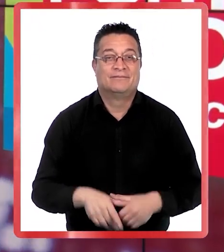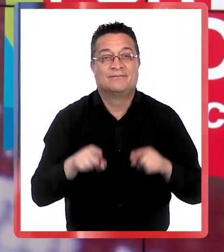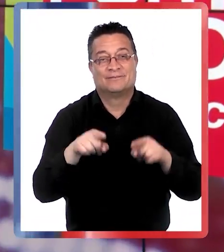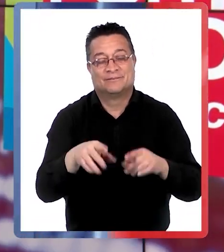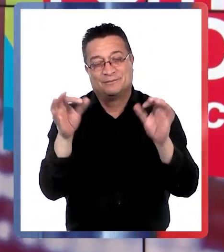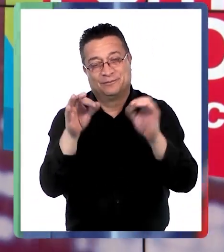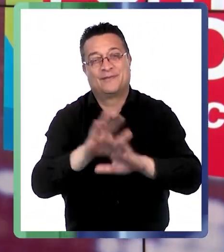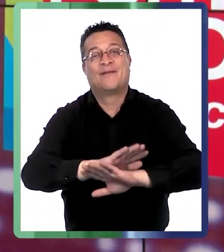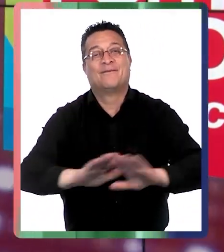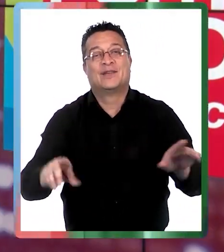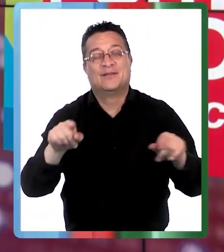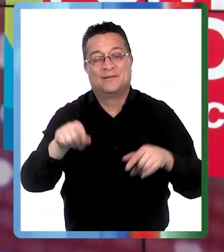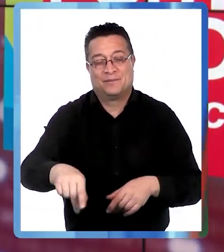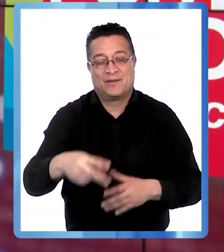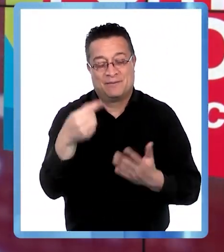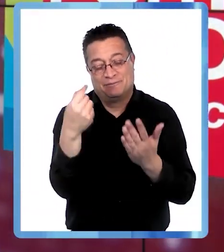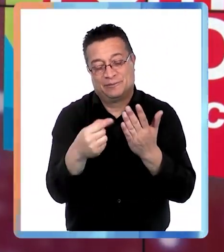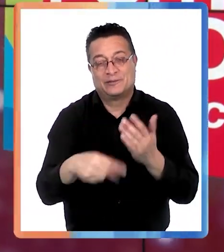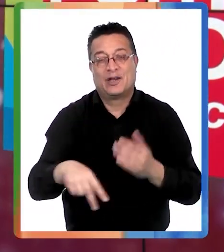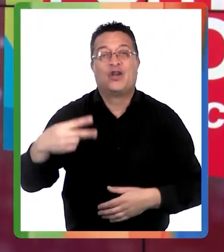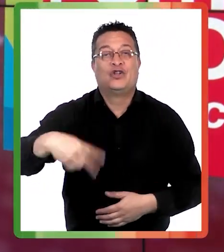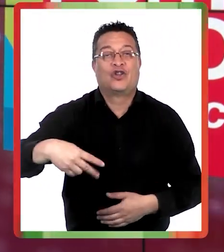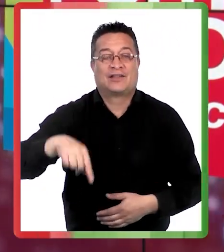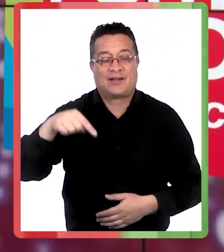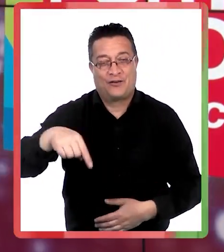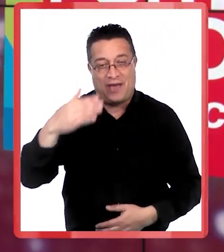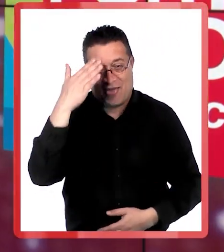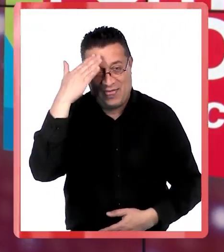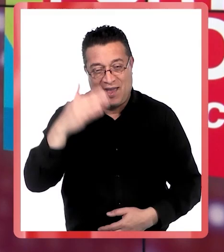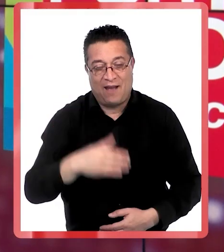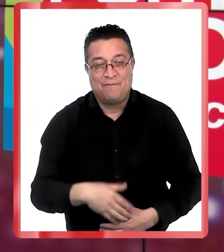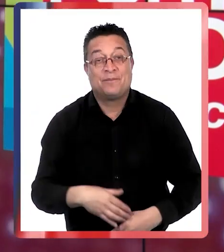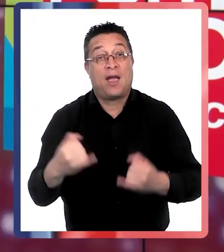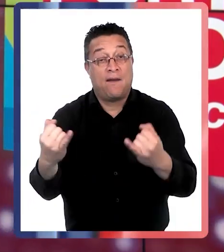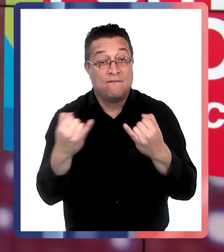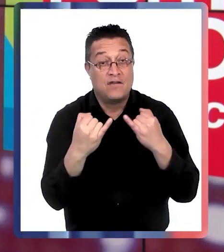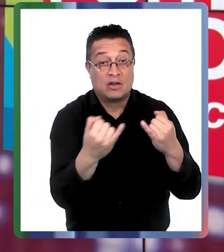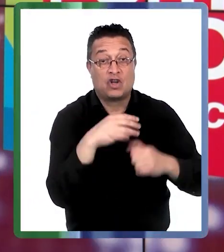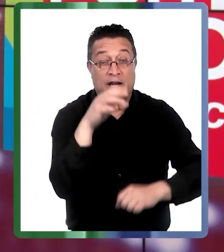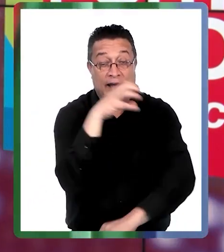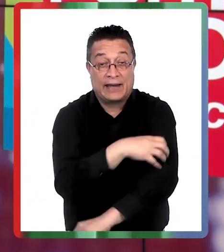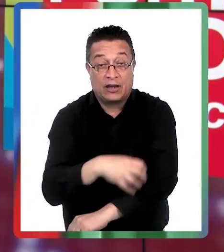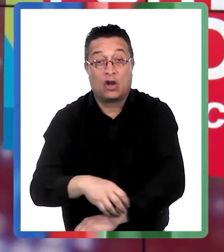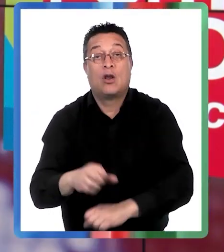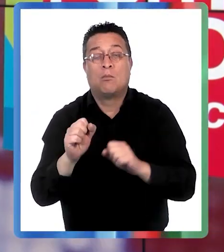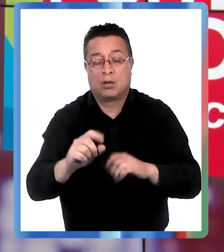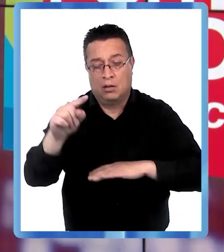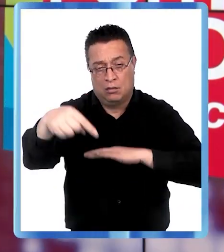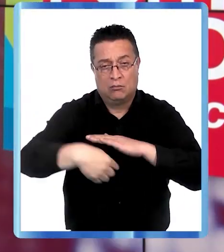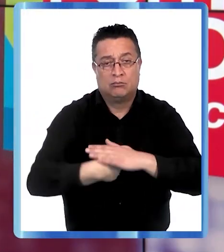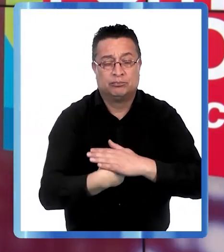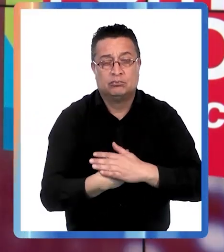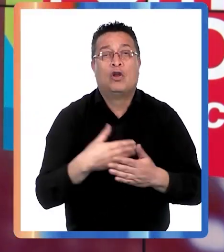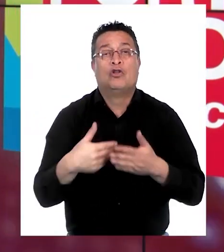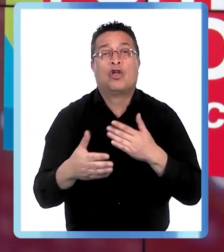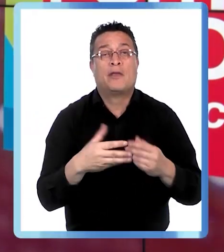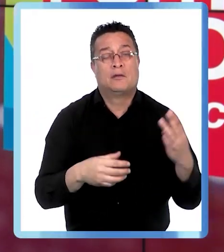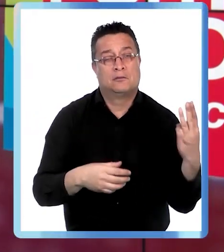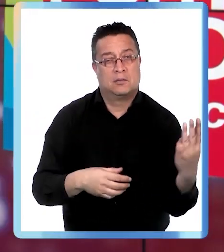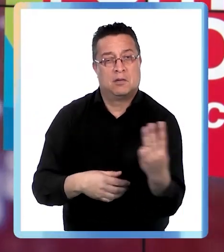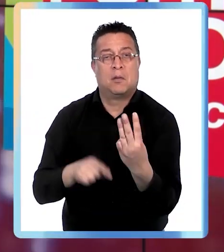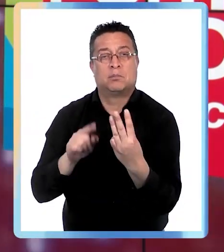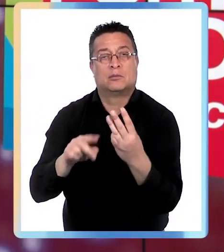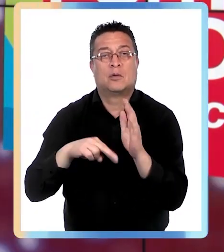nota damos por finalizada la revisión de las noticias de esta jornada la información de las regiones la pueden encontrar en nuestra página web